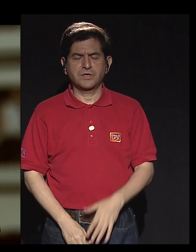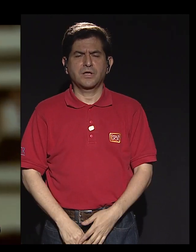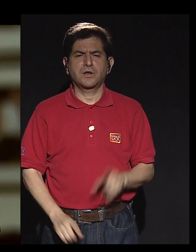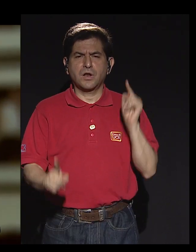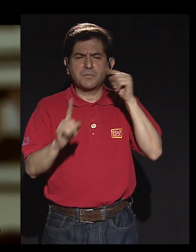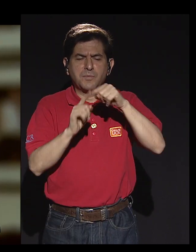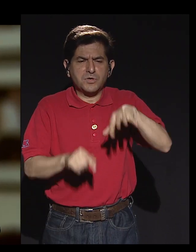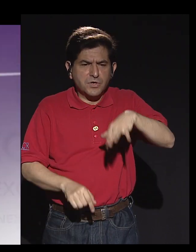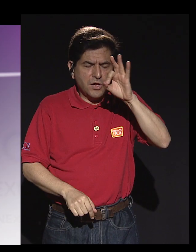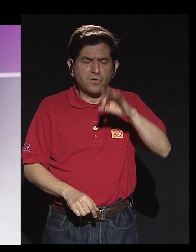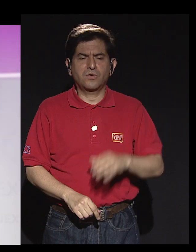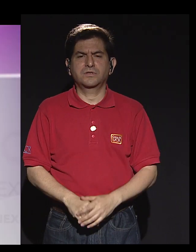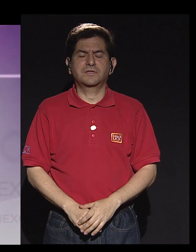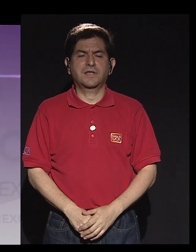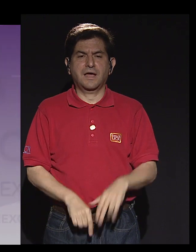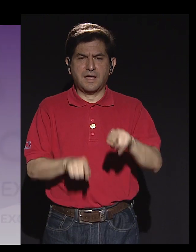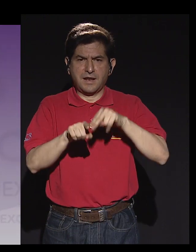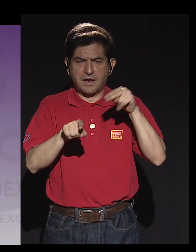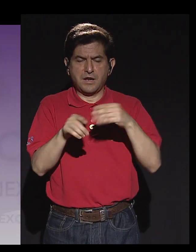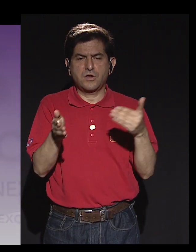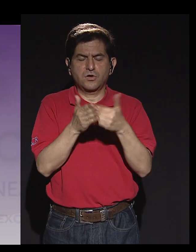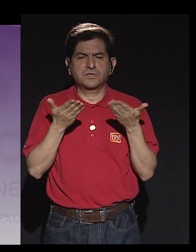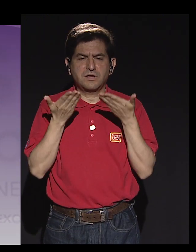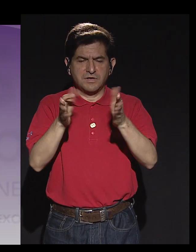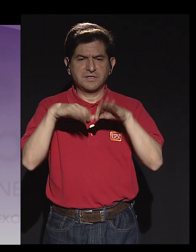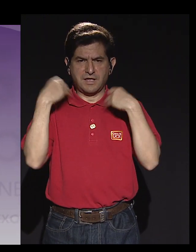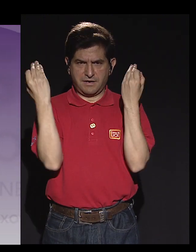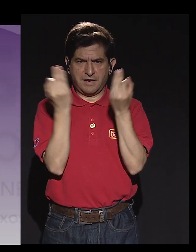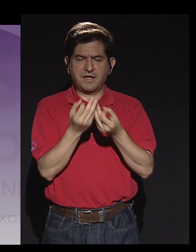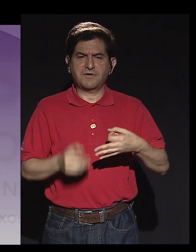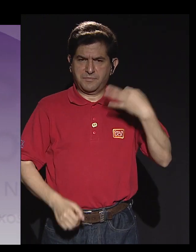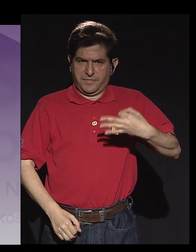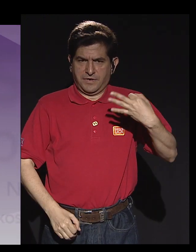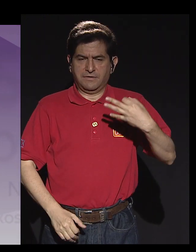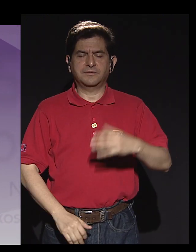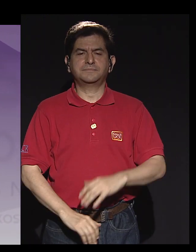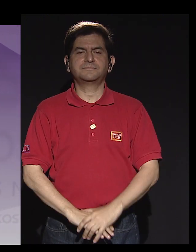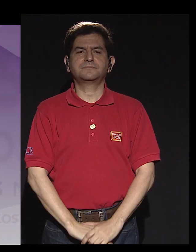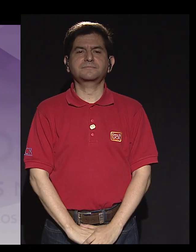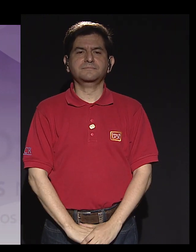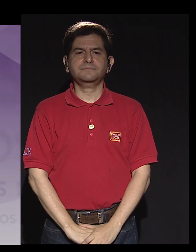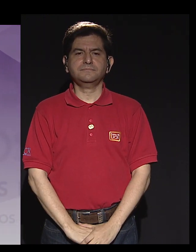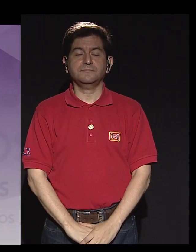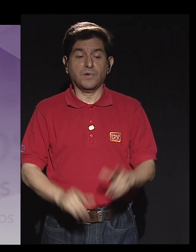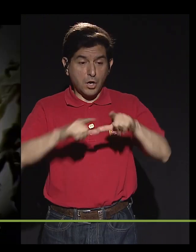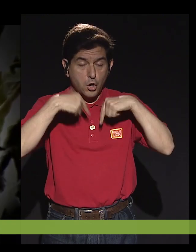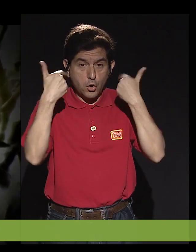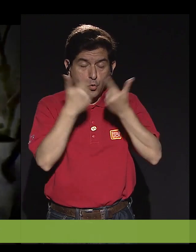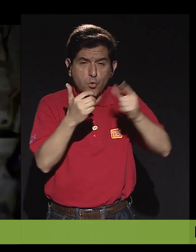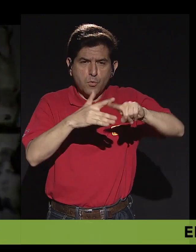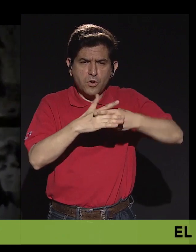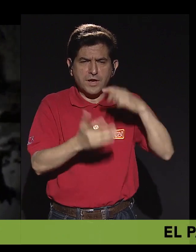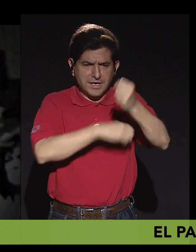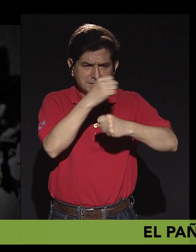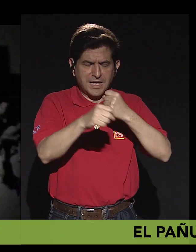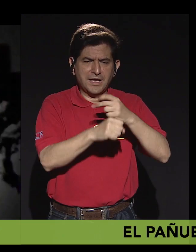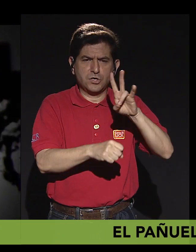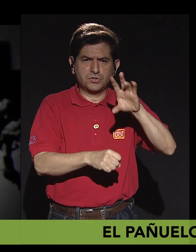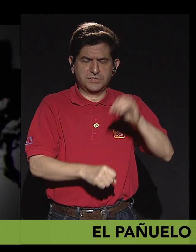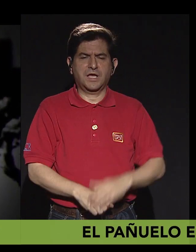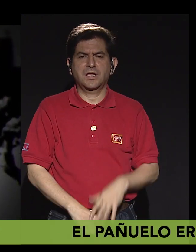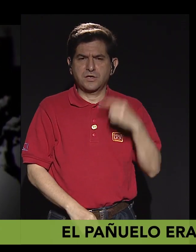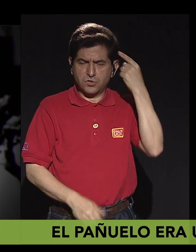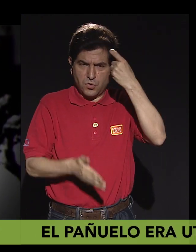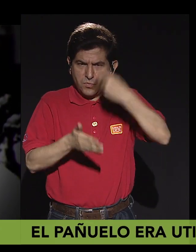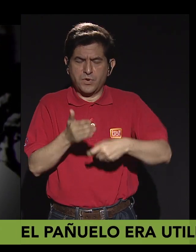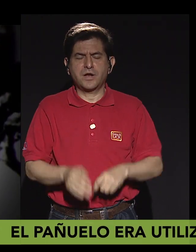argentina con el propósito de localizar a sus nietos y volverlos a sus familias originales. El grupo inicia en los años